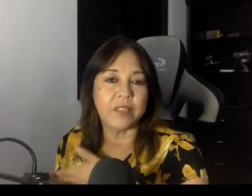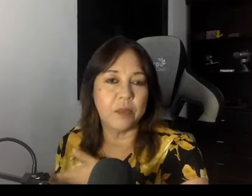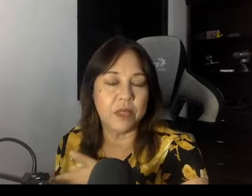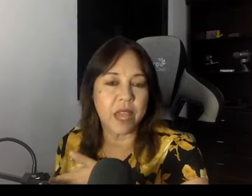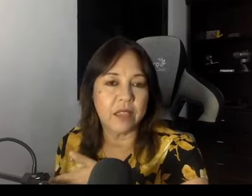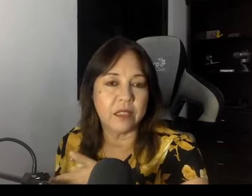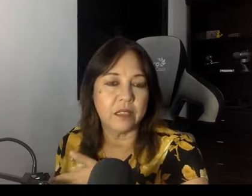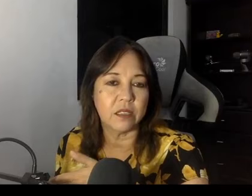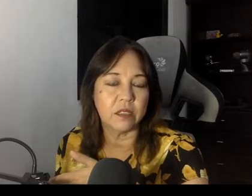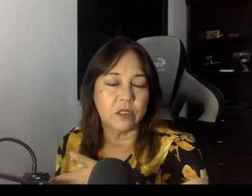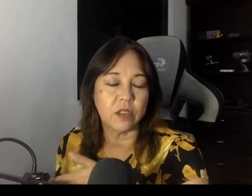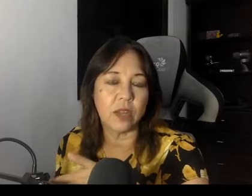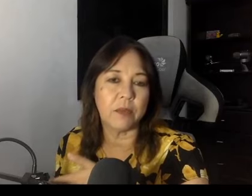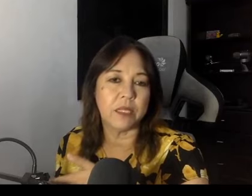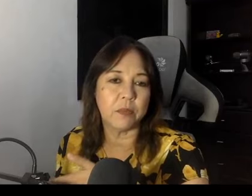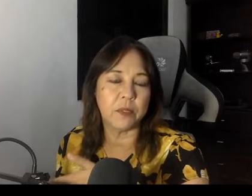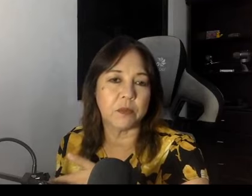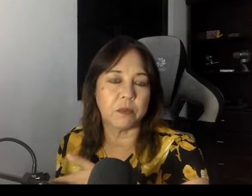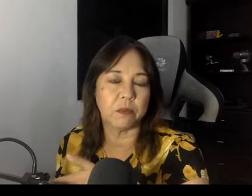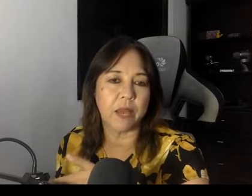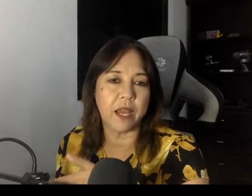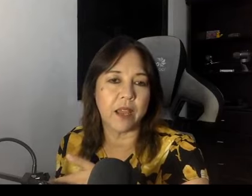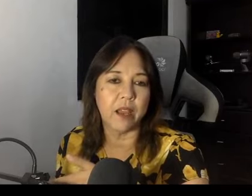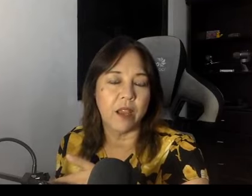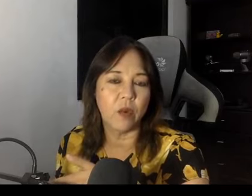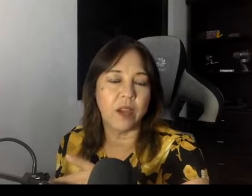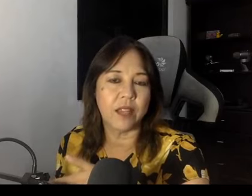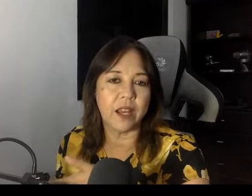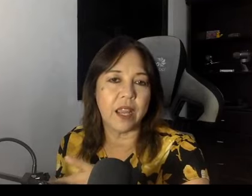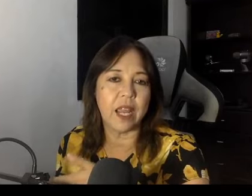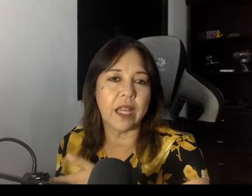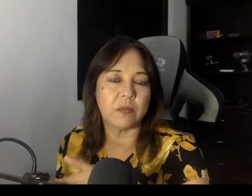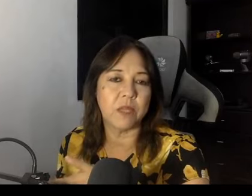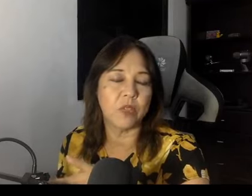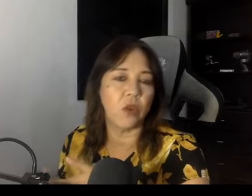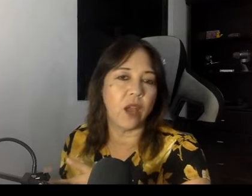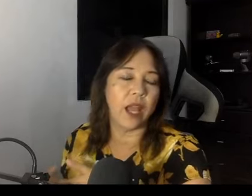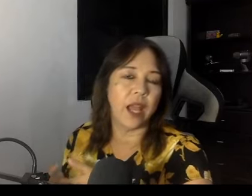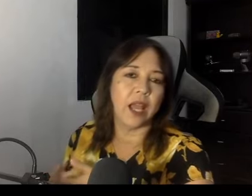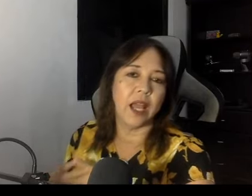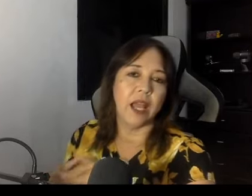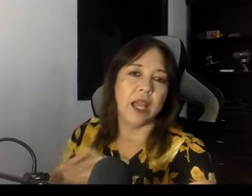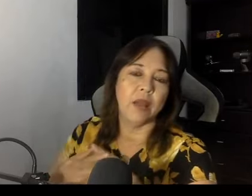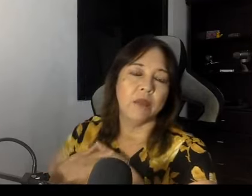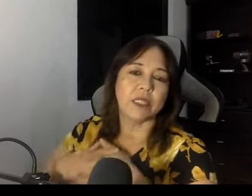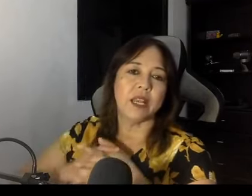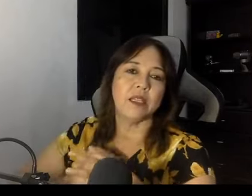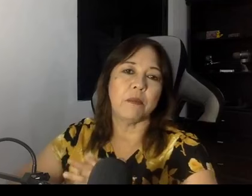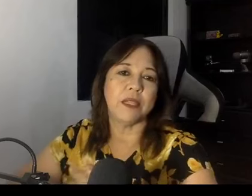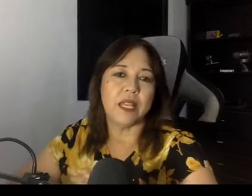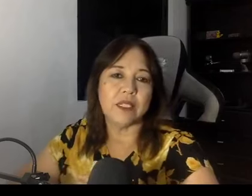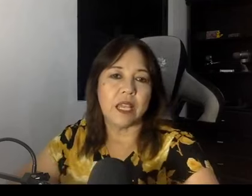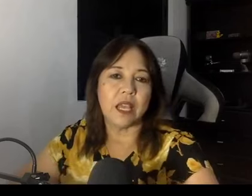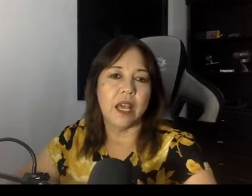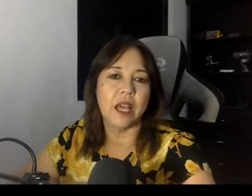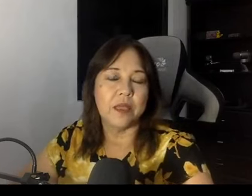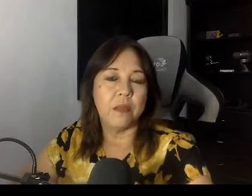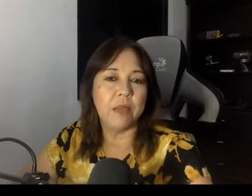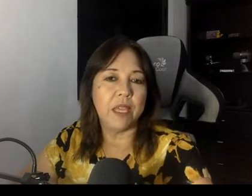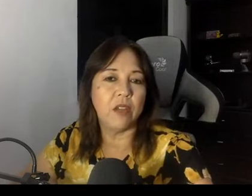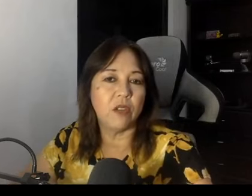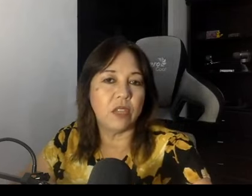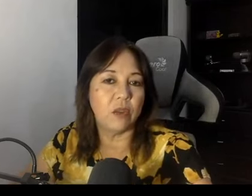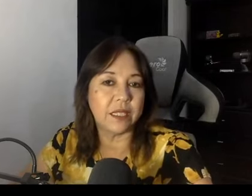de actividad, solamente pues para guardar el respeto a la independencia